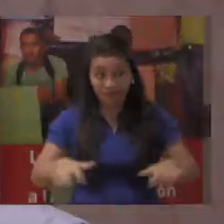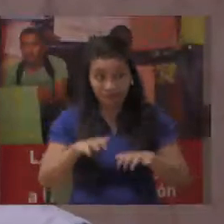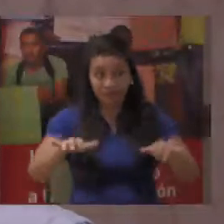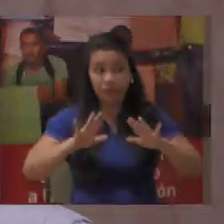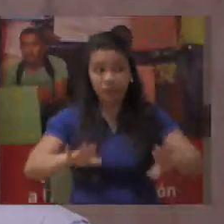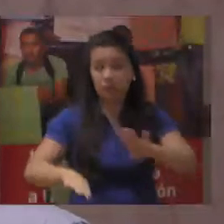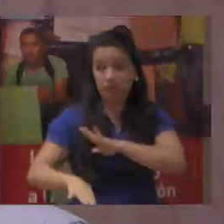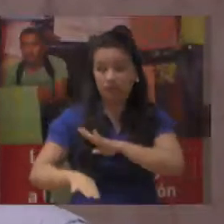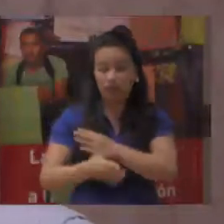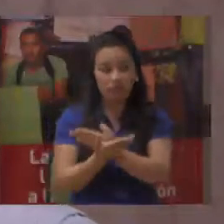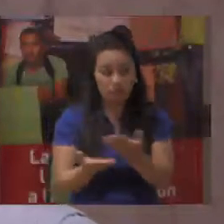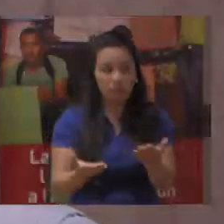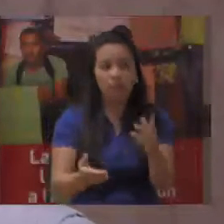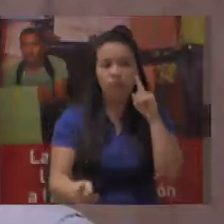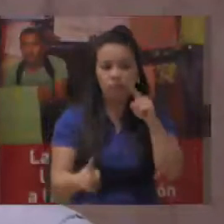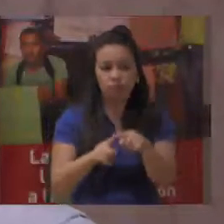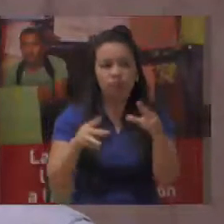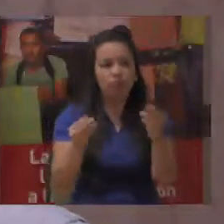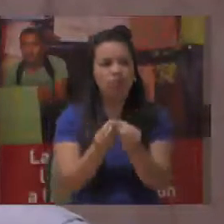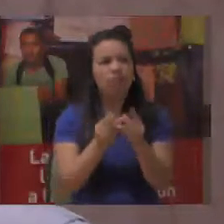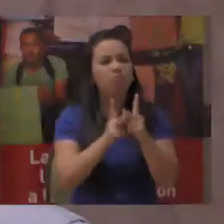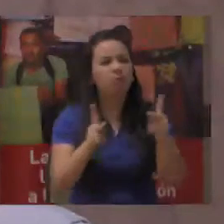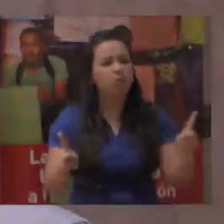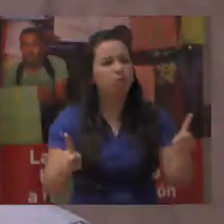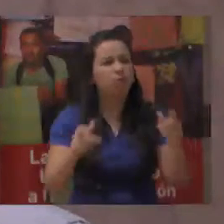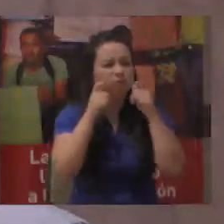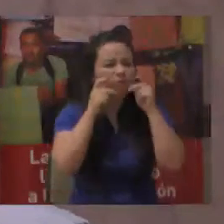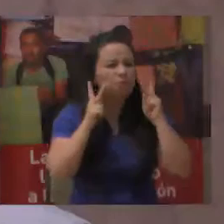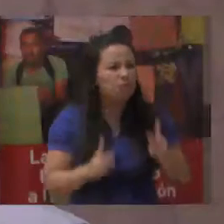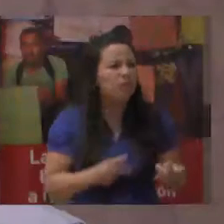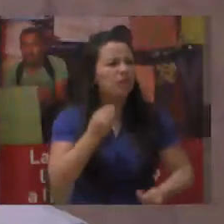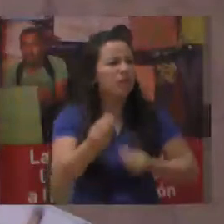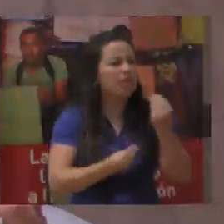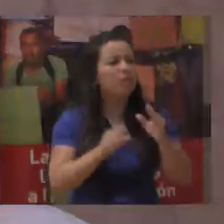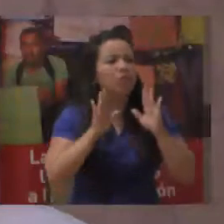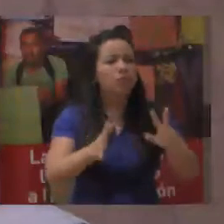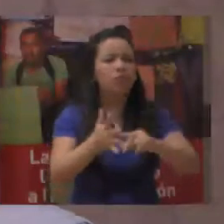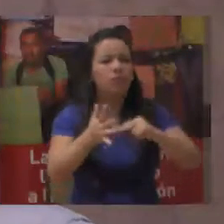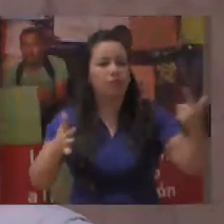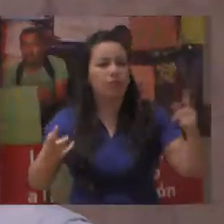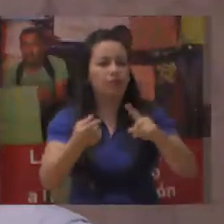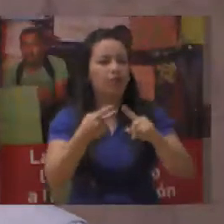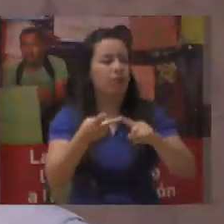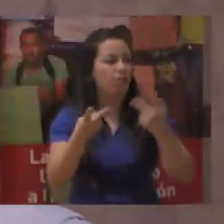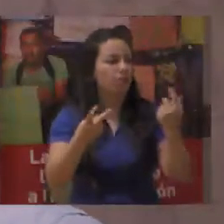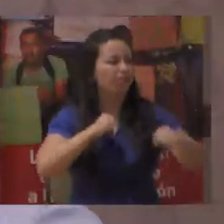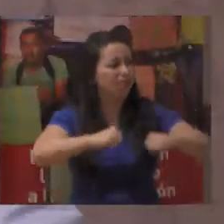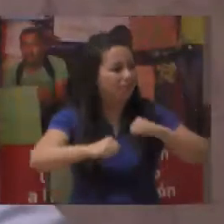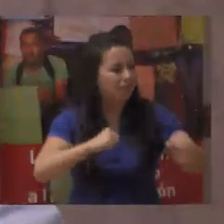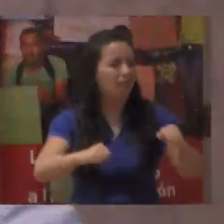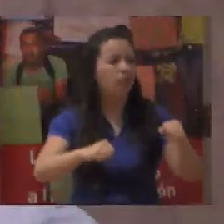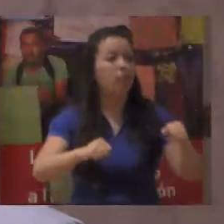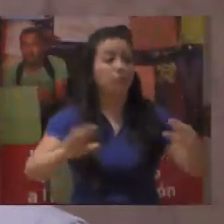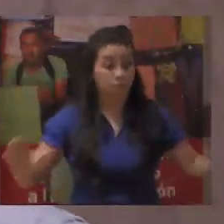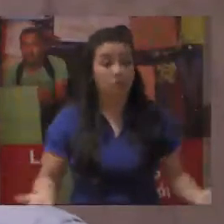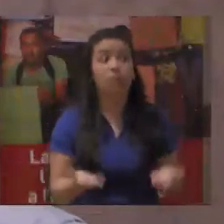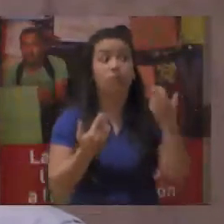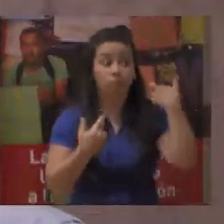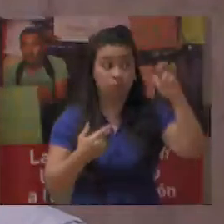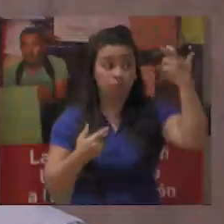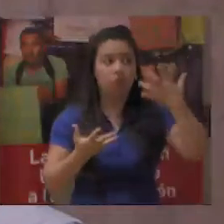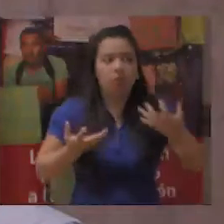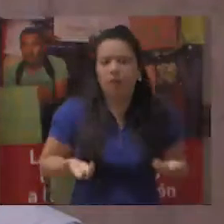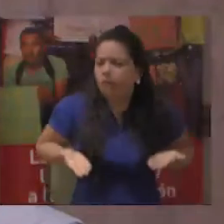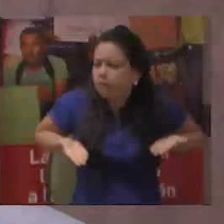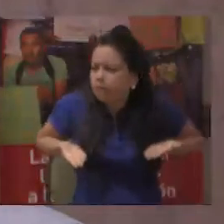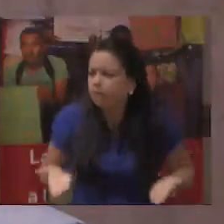administraciones. Tenemos un equipo humano, técnico, talentoso, comprometido, profesional, que está al servicio de la